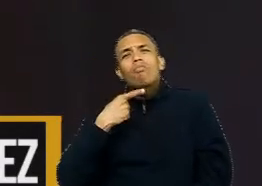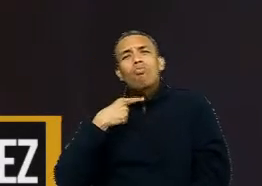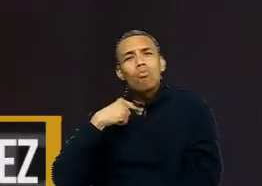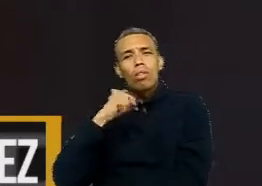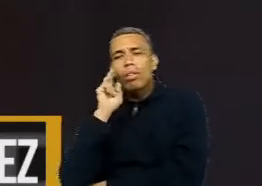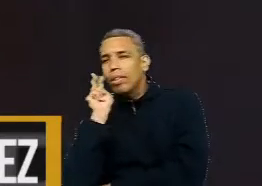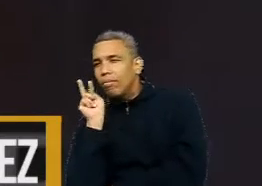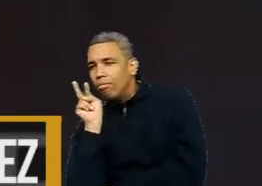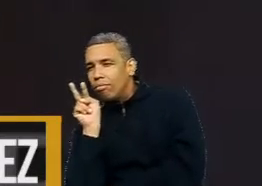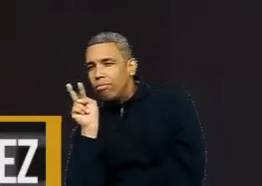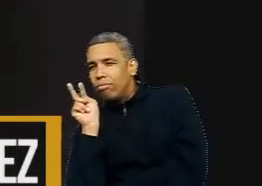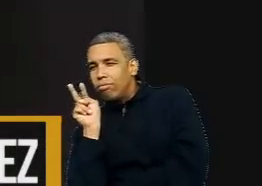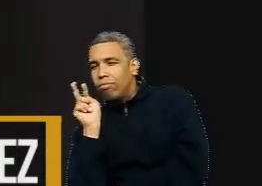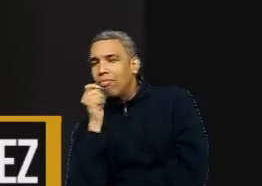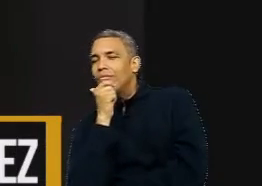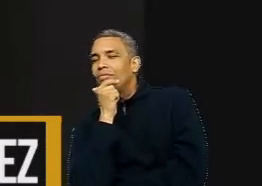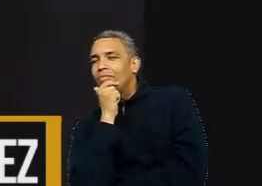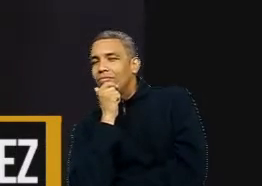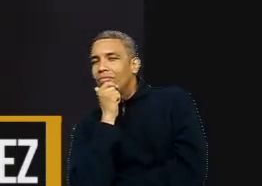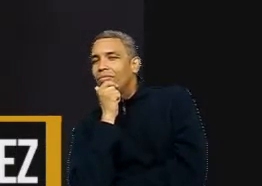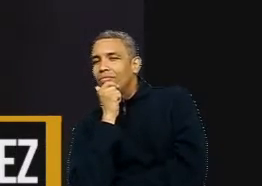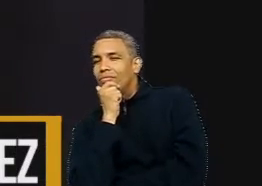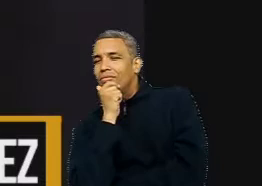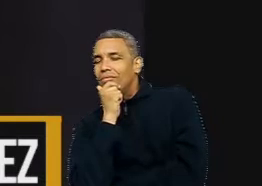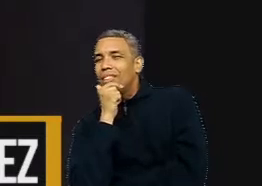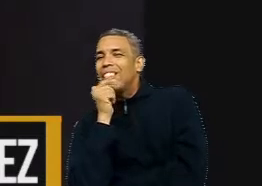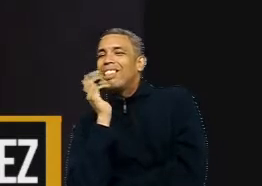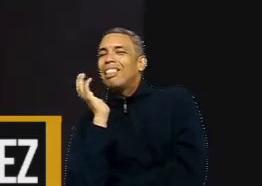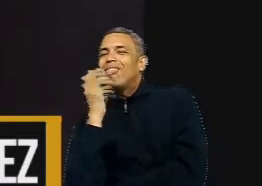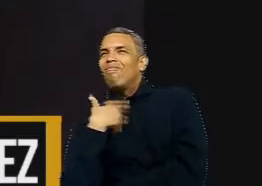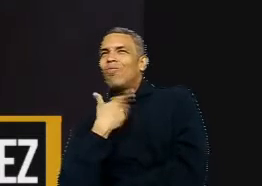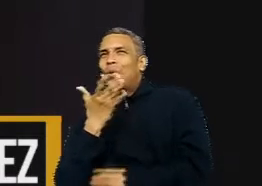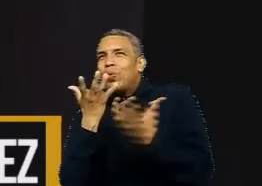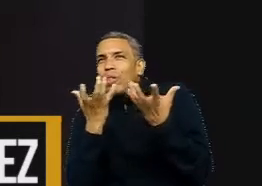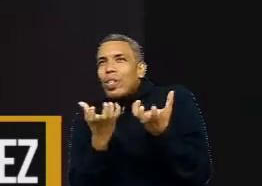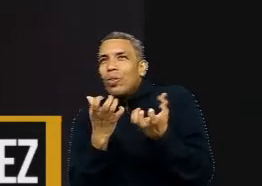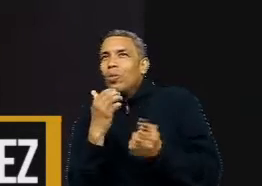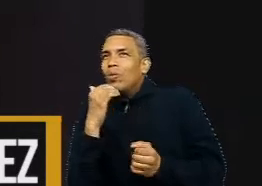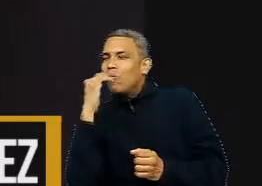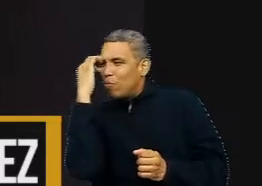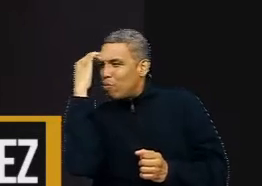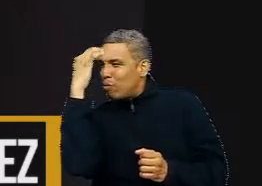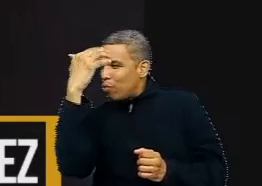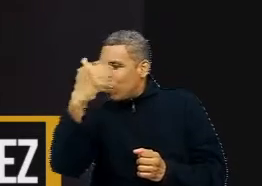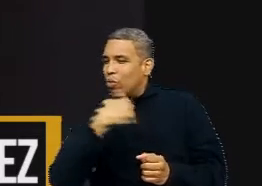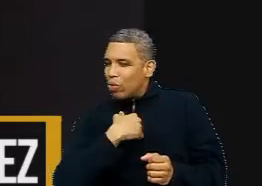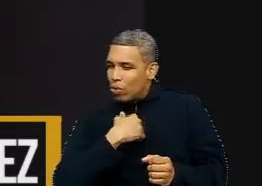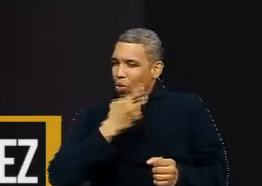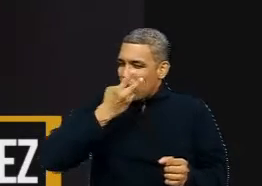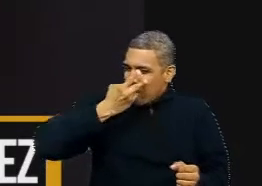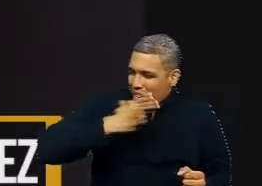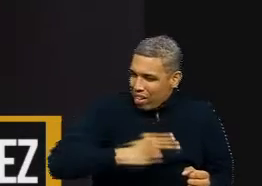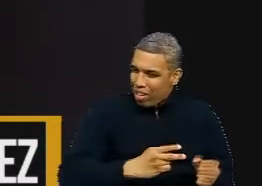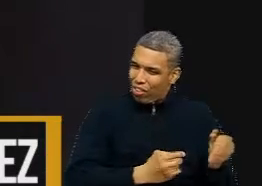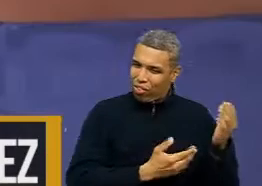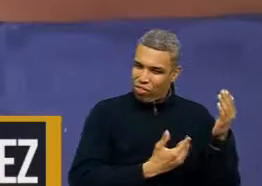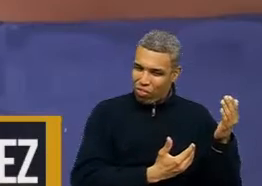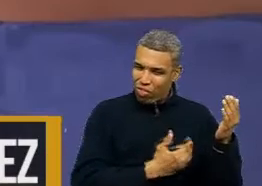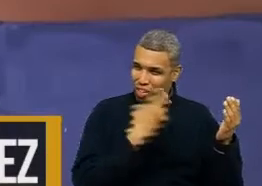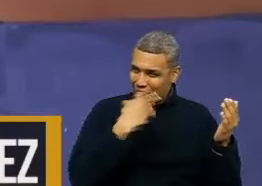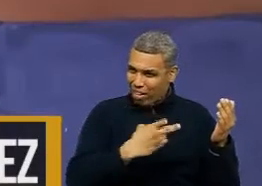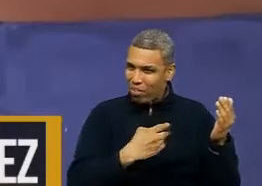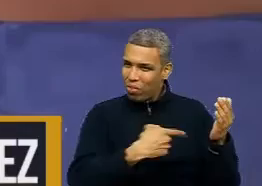Rosa Gómez, y yo le decía, mijita, vamos viendo, eso sí, ahí. Y yo le dije una vez, cuando yo tenga,